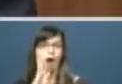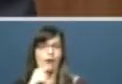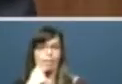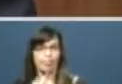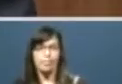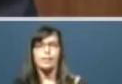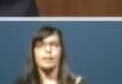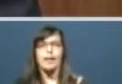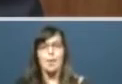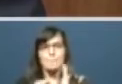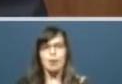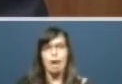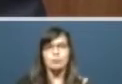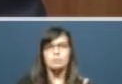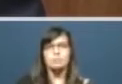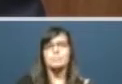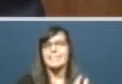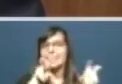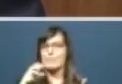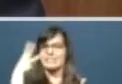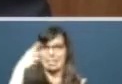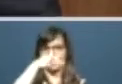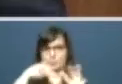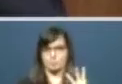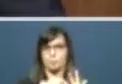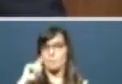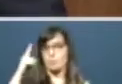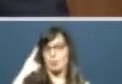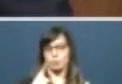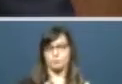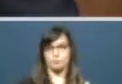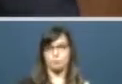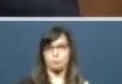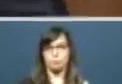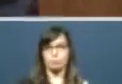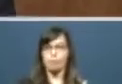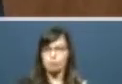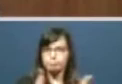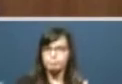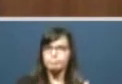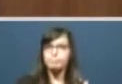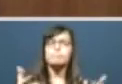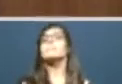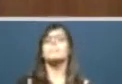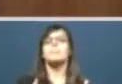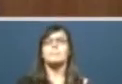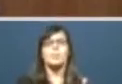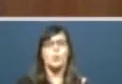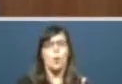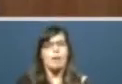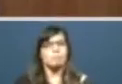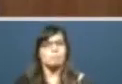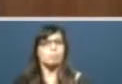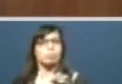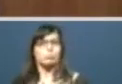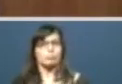plan aborda los siguientes tres aspectos uno el fomento del espíritu emprendedor en todas las etapas del sistema educativo y muy especialmente en la